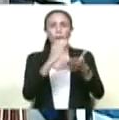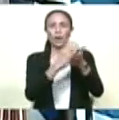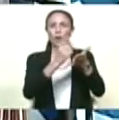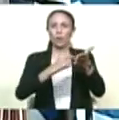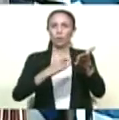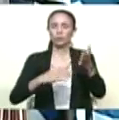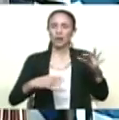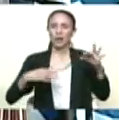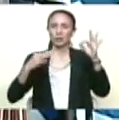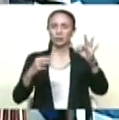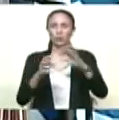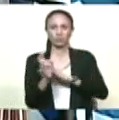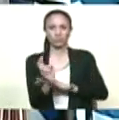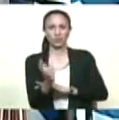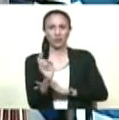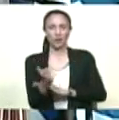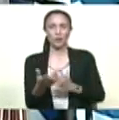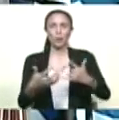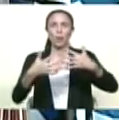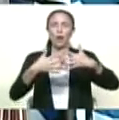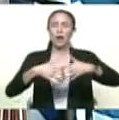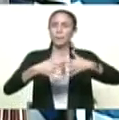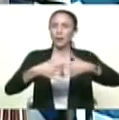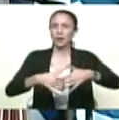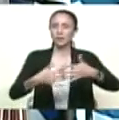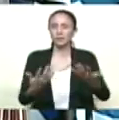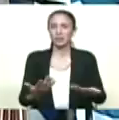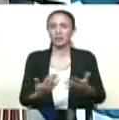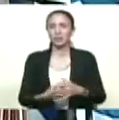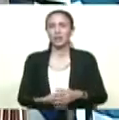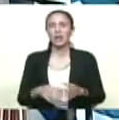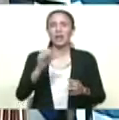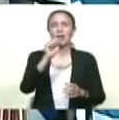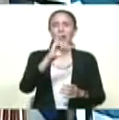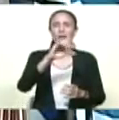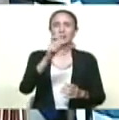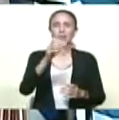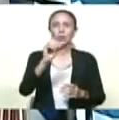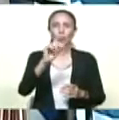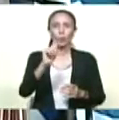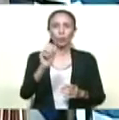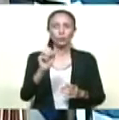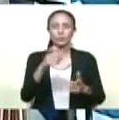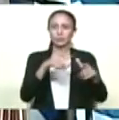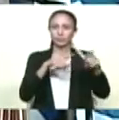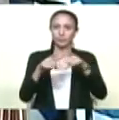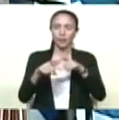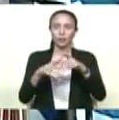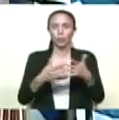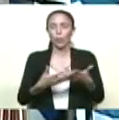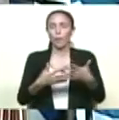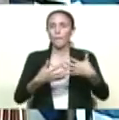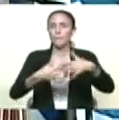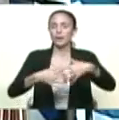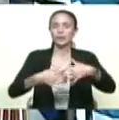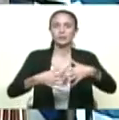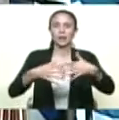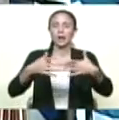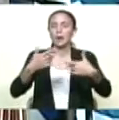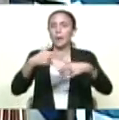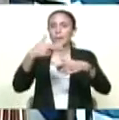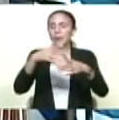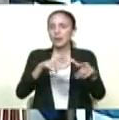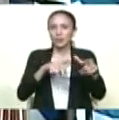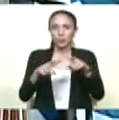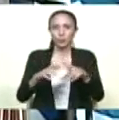refinanciamiento de sitio detenidos en este caso la directiva decidió entre ellos quien fuese